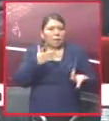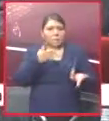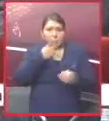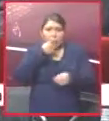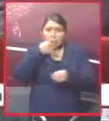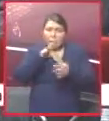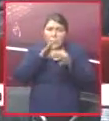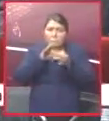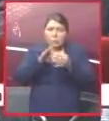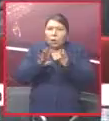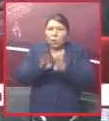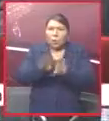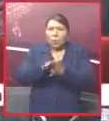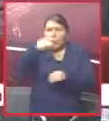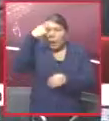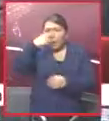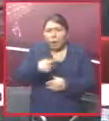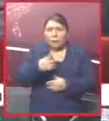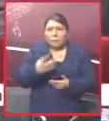de